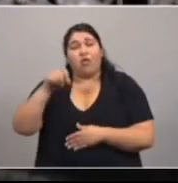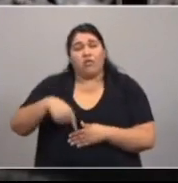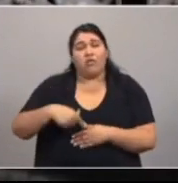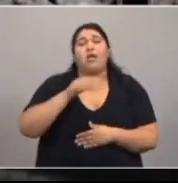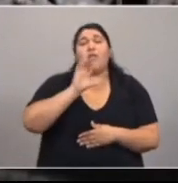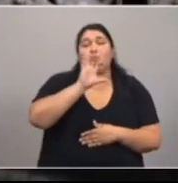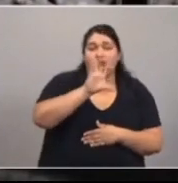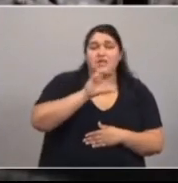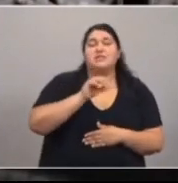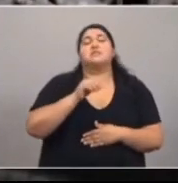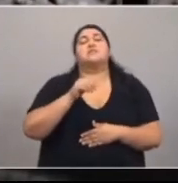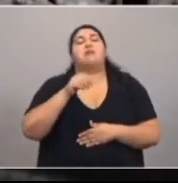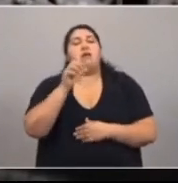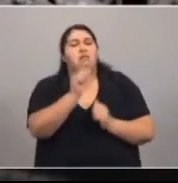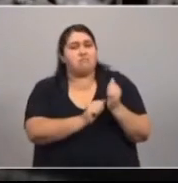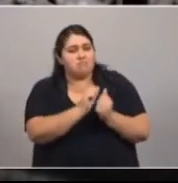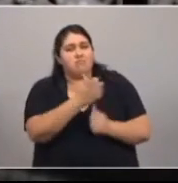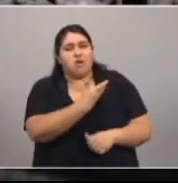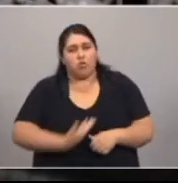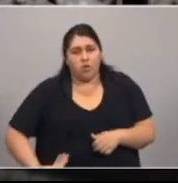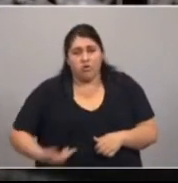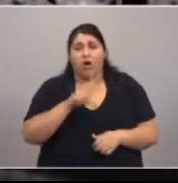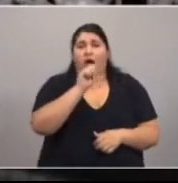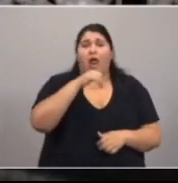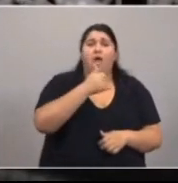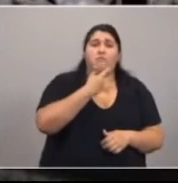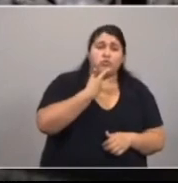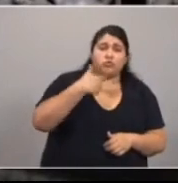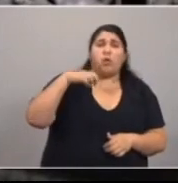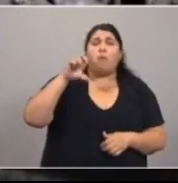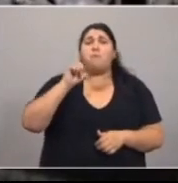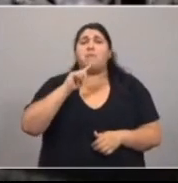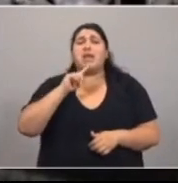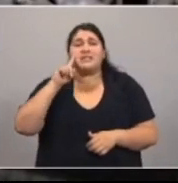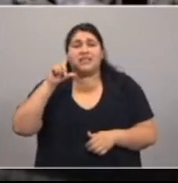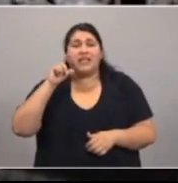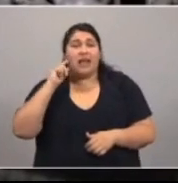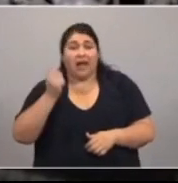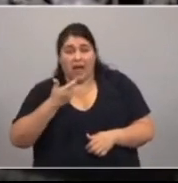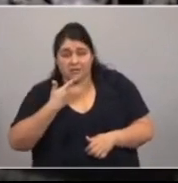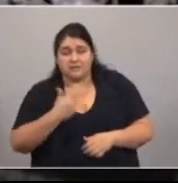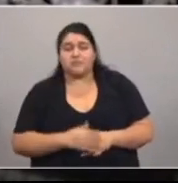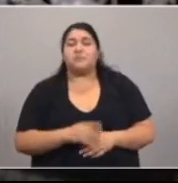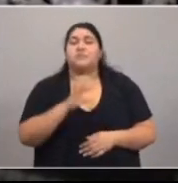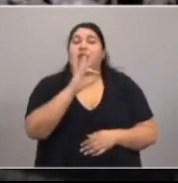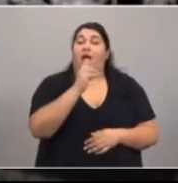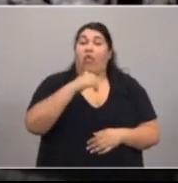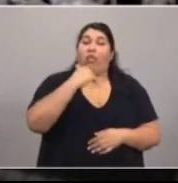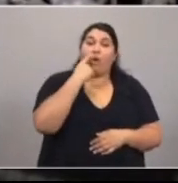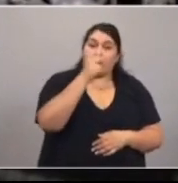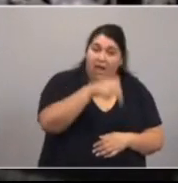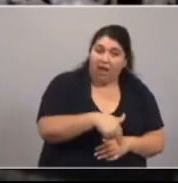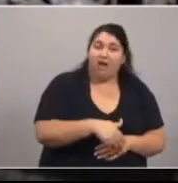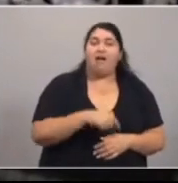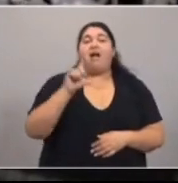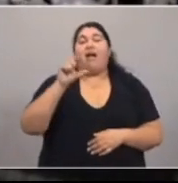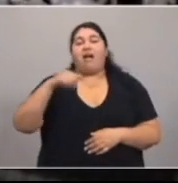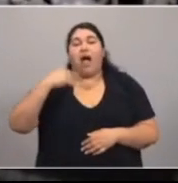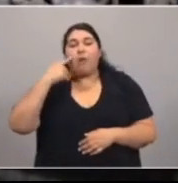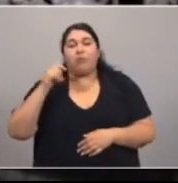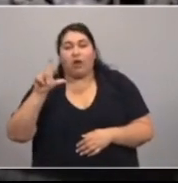y Plastigás, a Damián y a Camilo, muchas gracias por su presencia